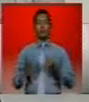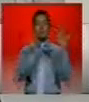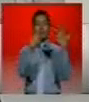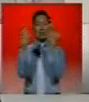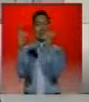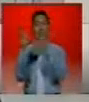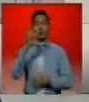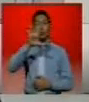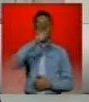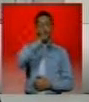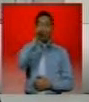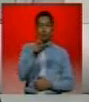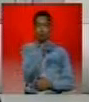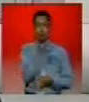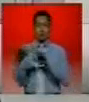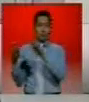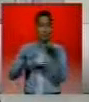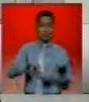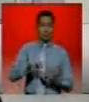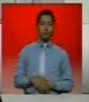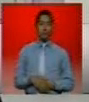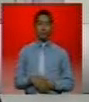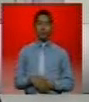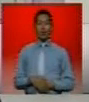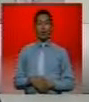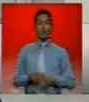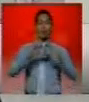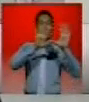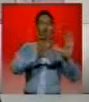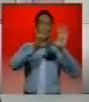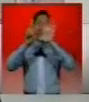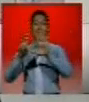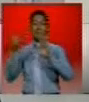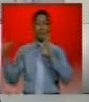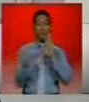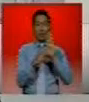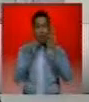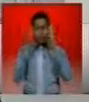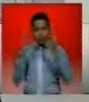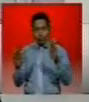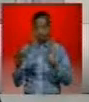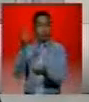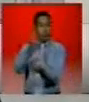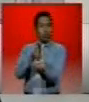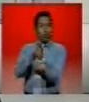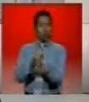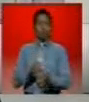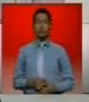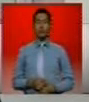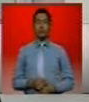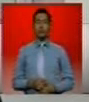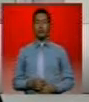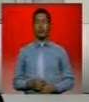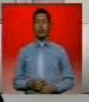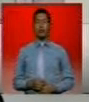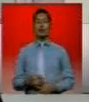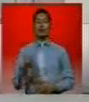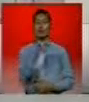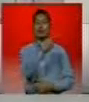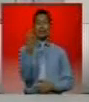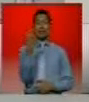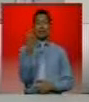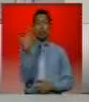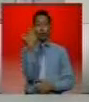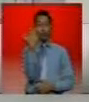fallecidos, 17.638 atenciones, 29.076 albergados, 113 personas halladas con vida y